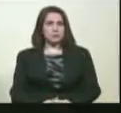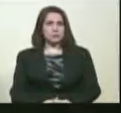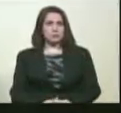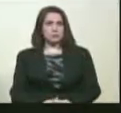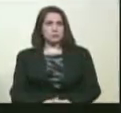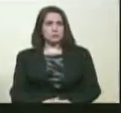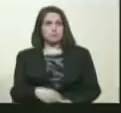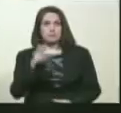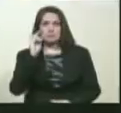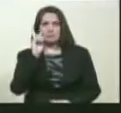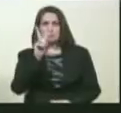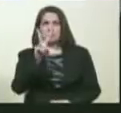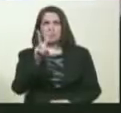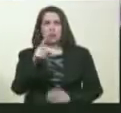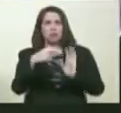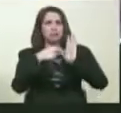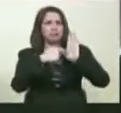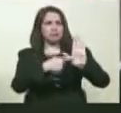Está la demostración.